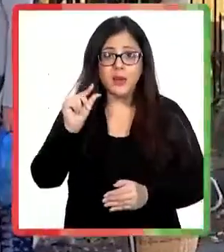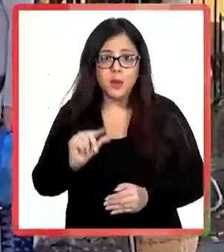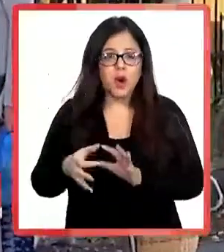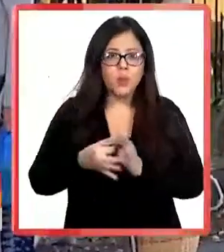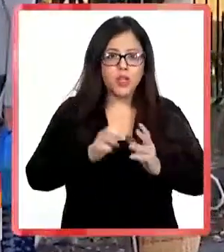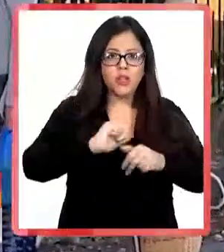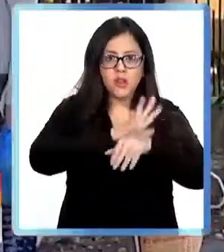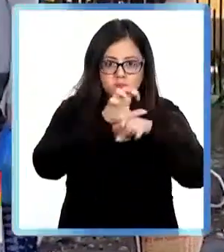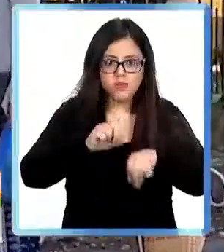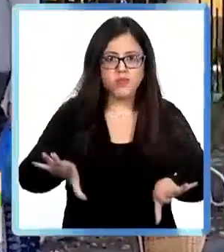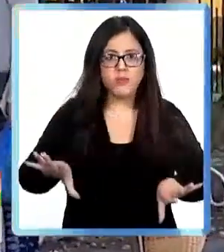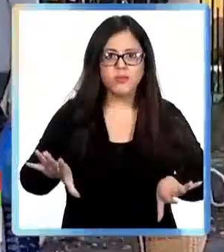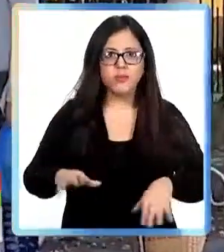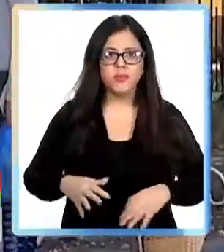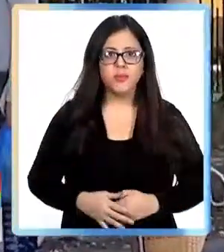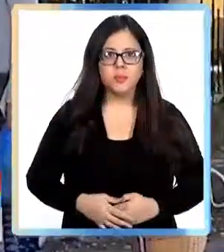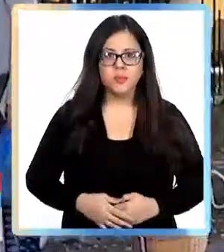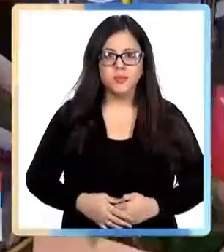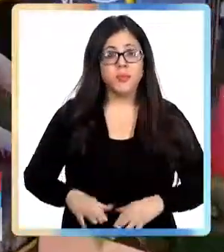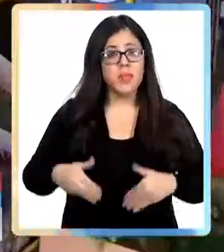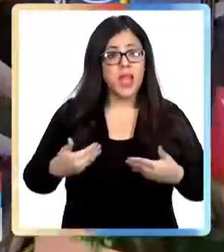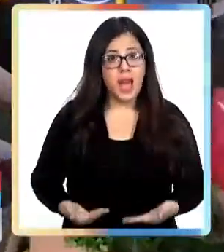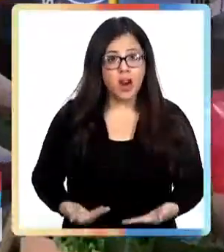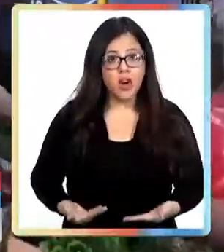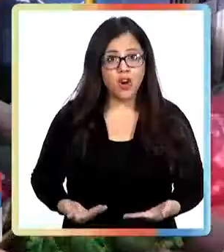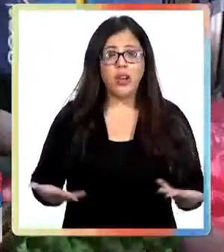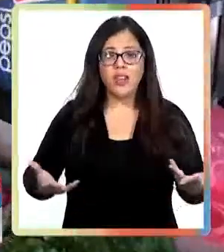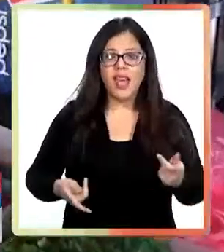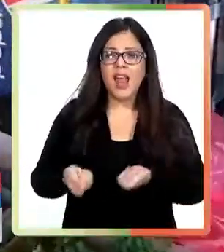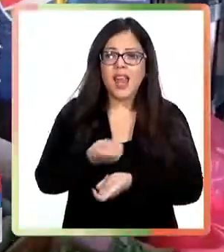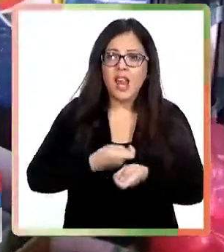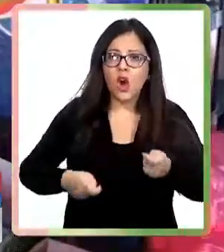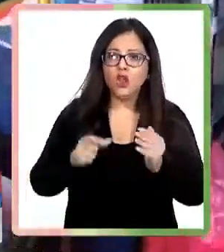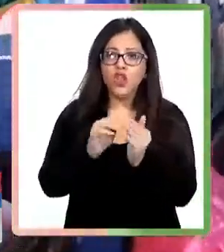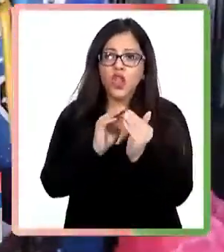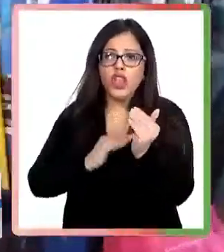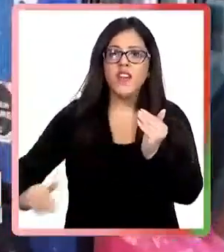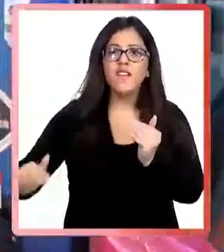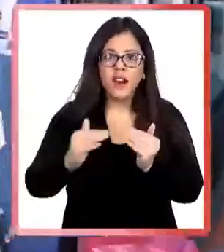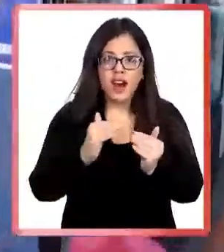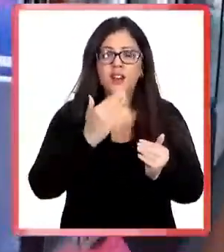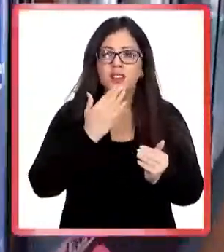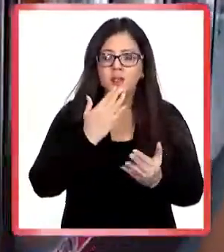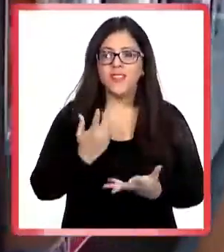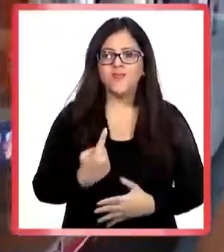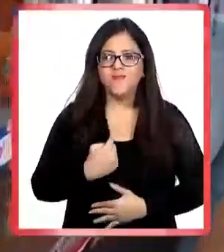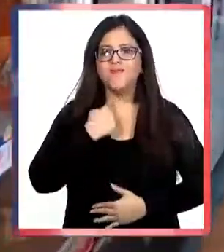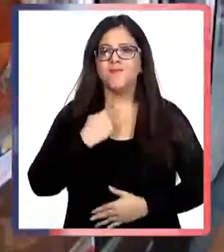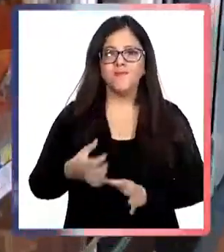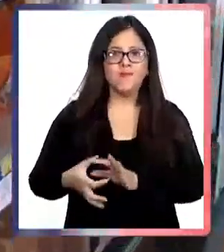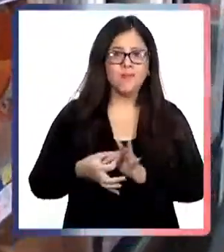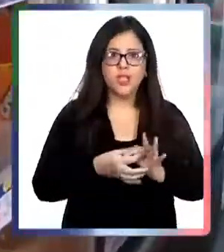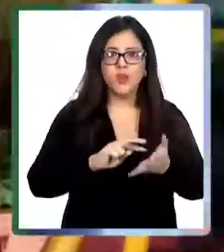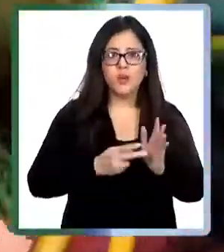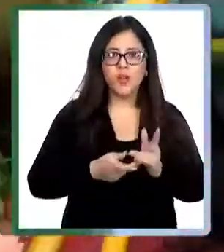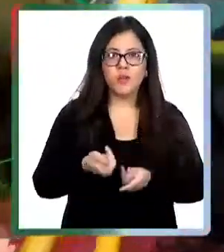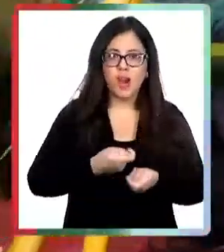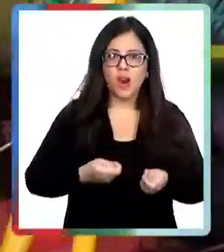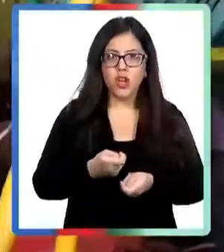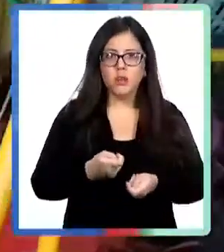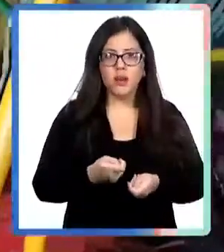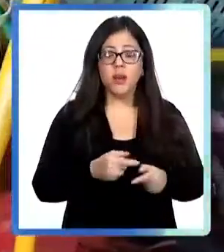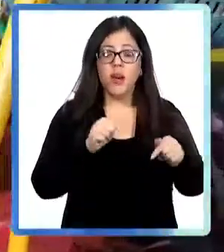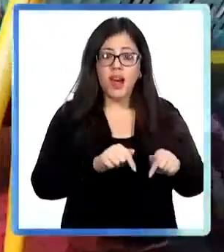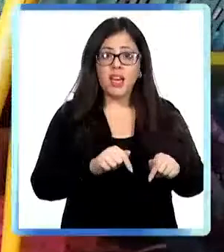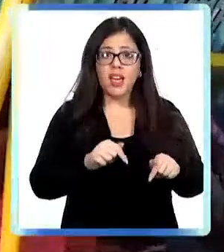del coronavirus. En la actualidad, los negocios de barrio también resienten la crisis económica. Puede ser por los bonos